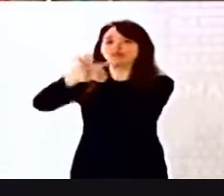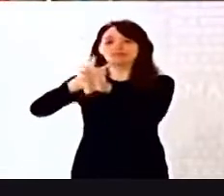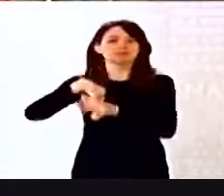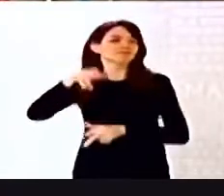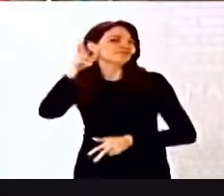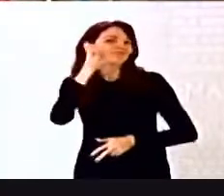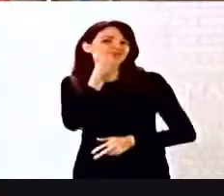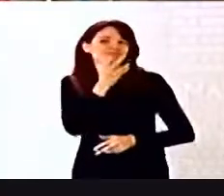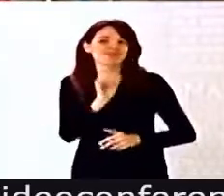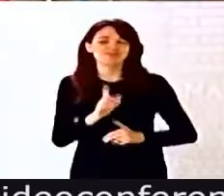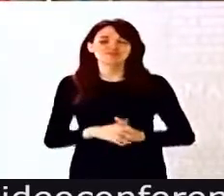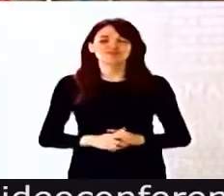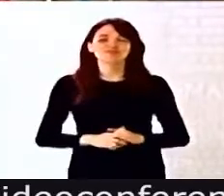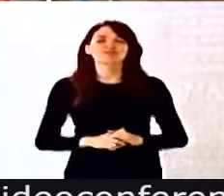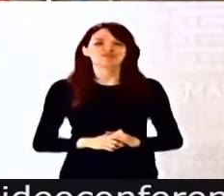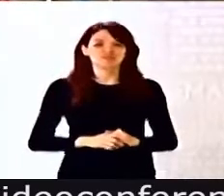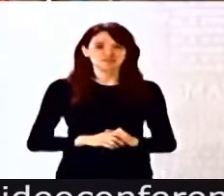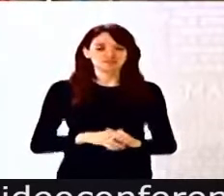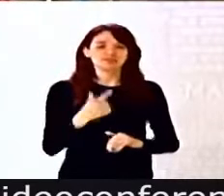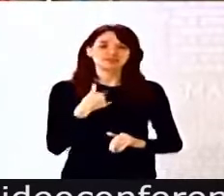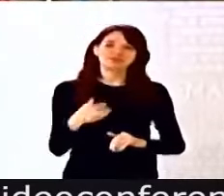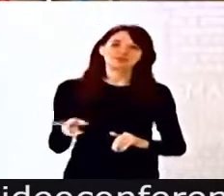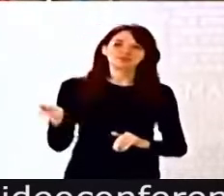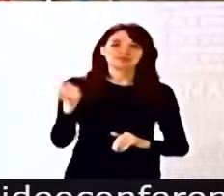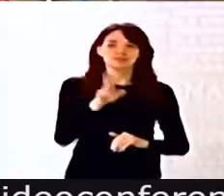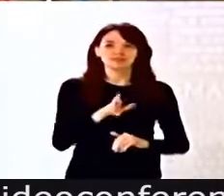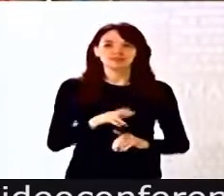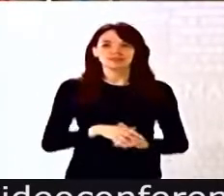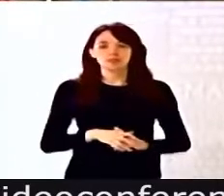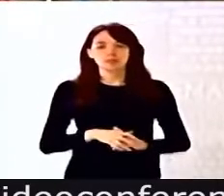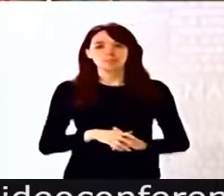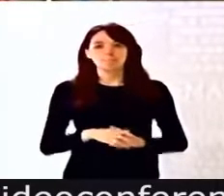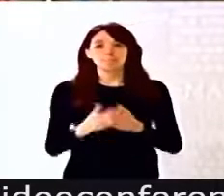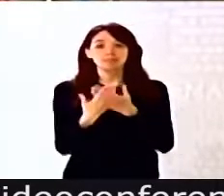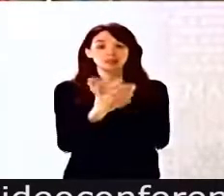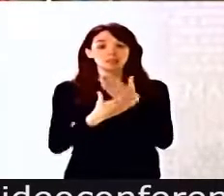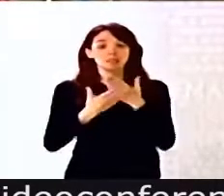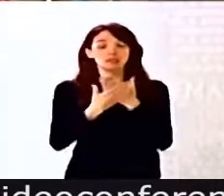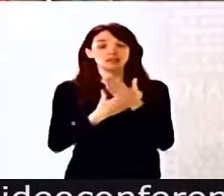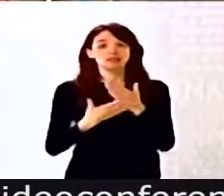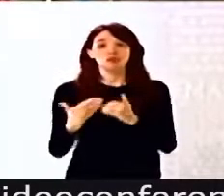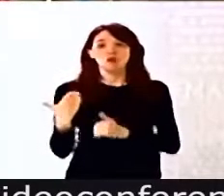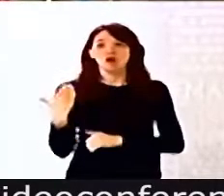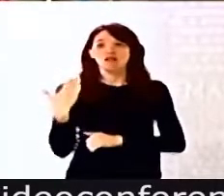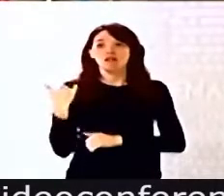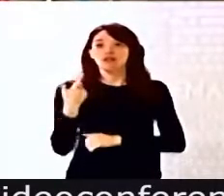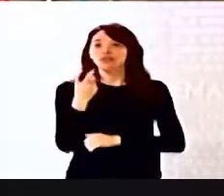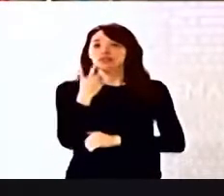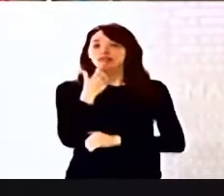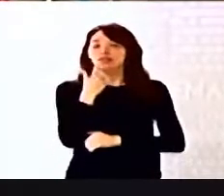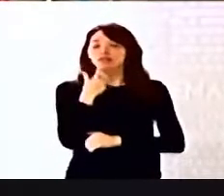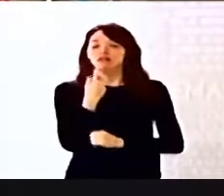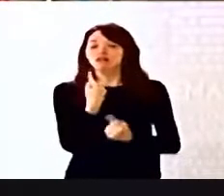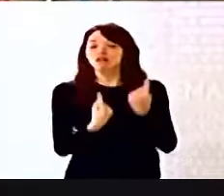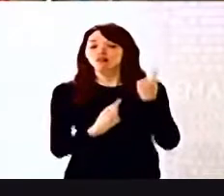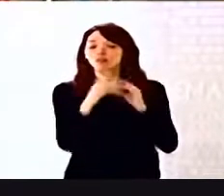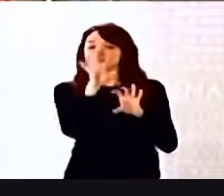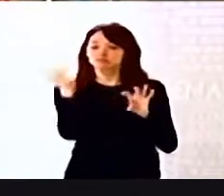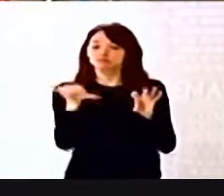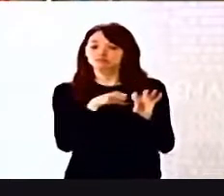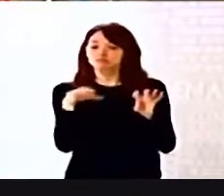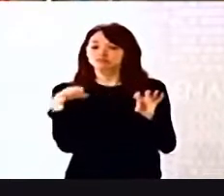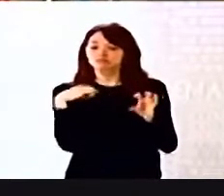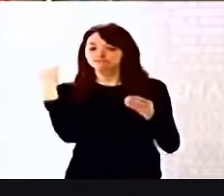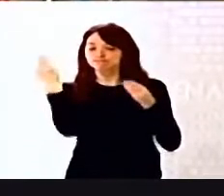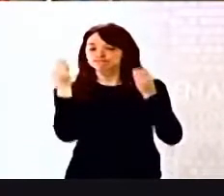escuche bien. Sí, le repito, no importa. El ministro Illa habló ayer de que algunas comunidades autónomas habían planteado que no